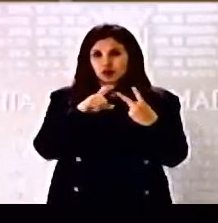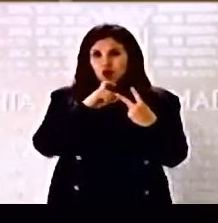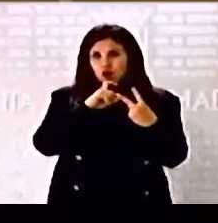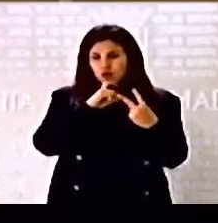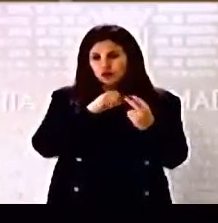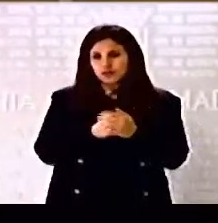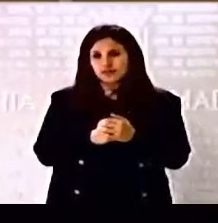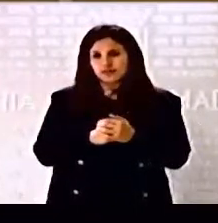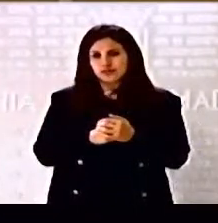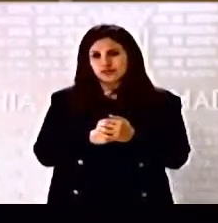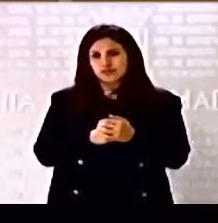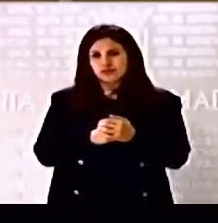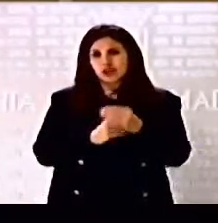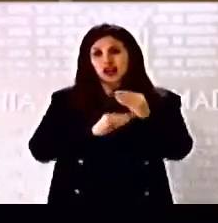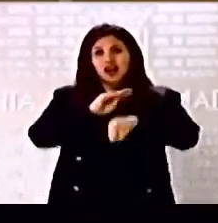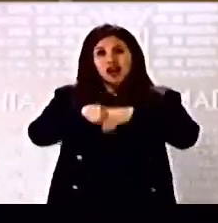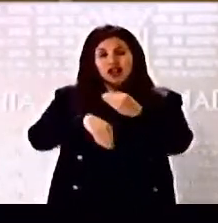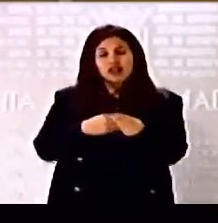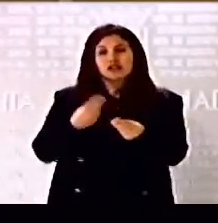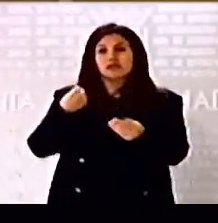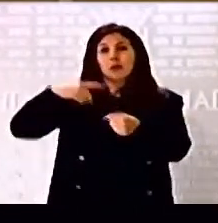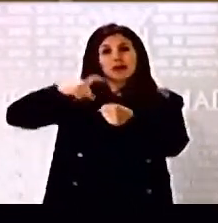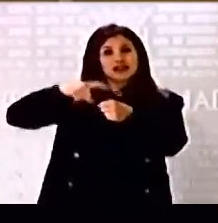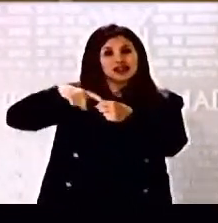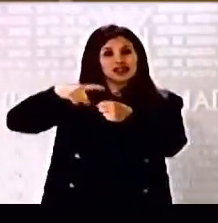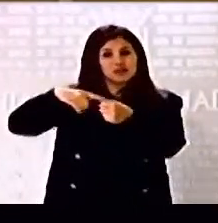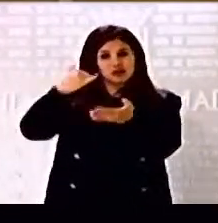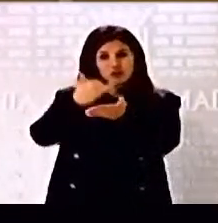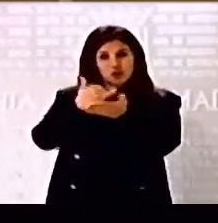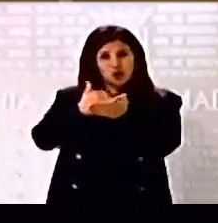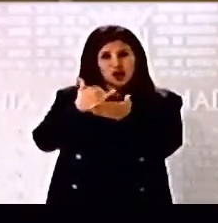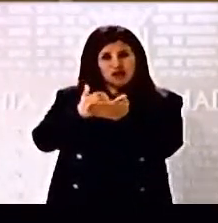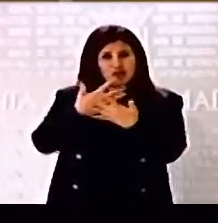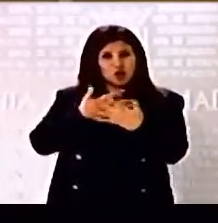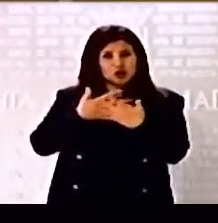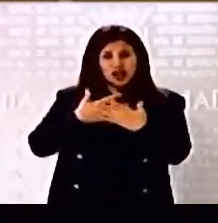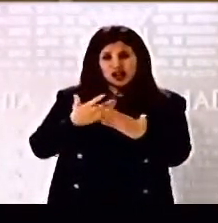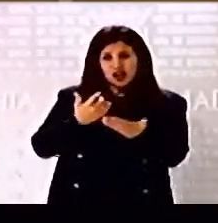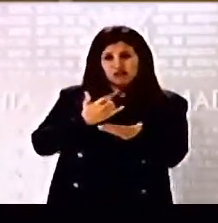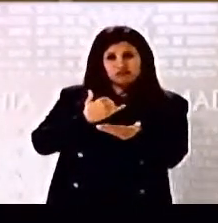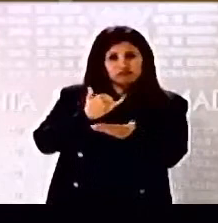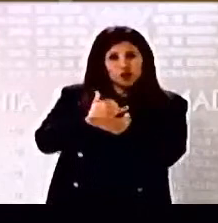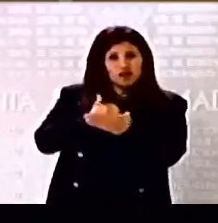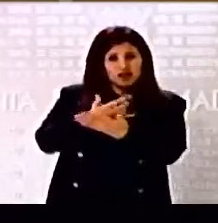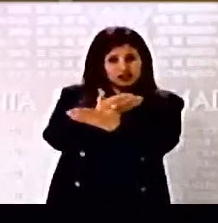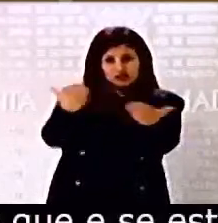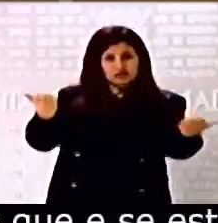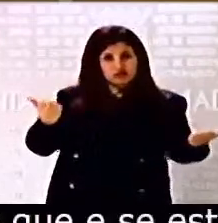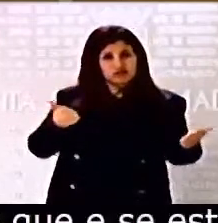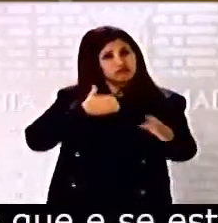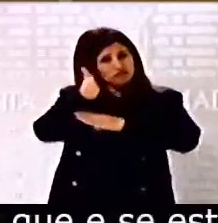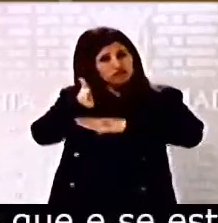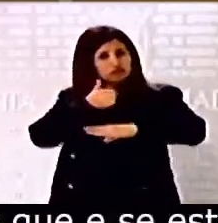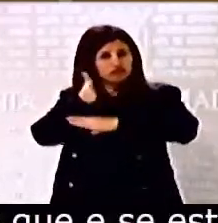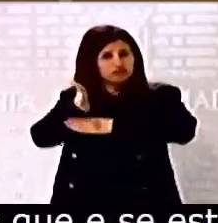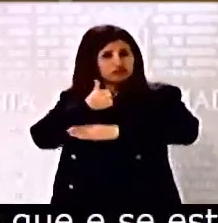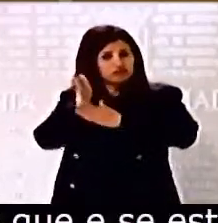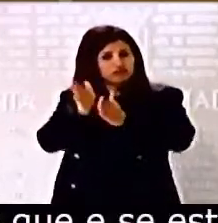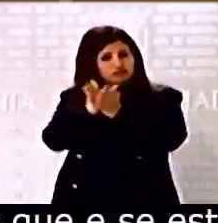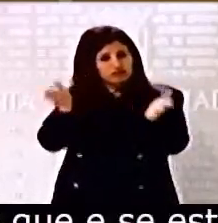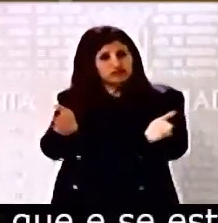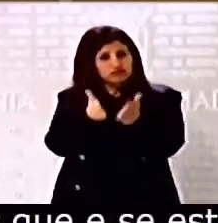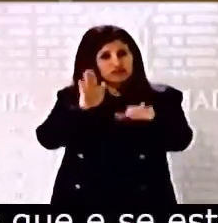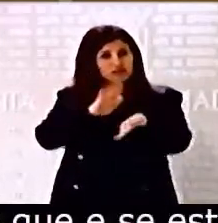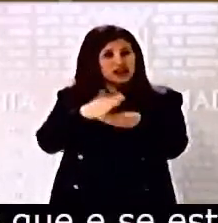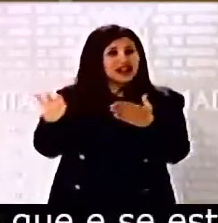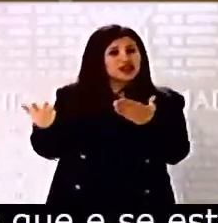participar activamente en los cribados masivos que se están realizando en nuestra comunidad autónoma para que aflore toda